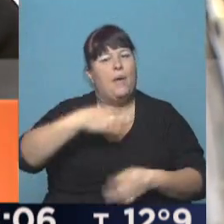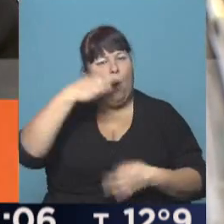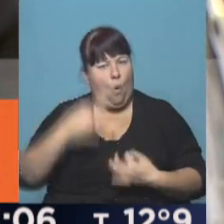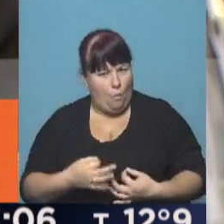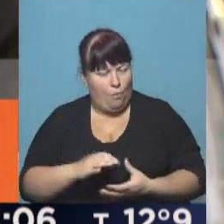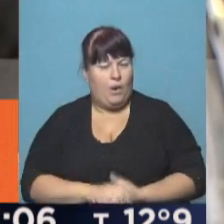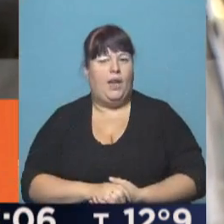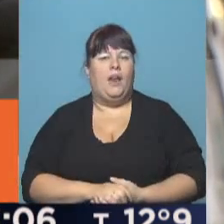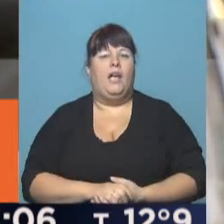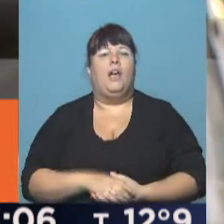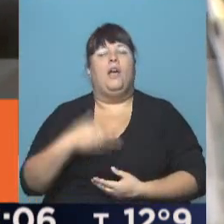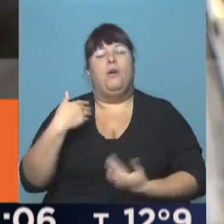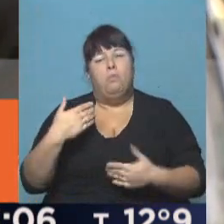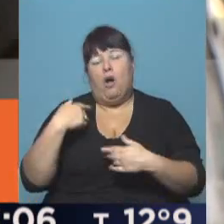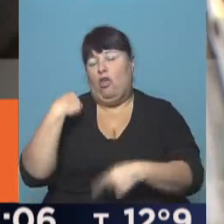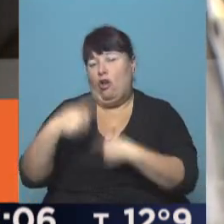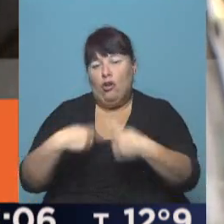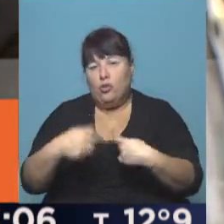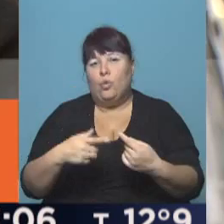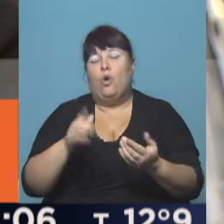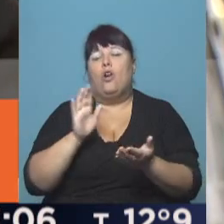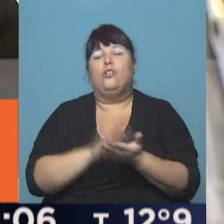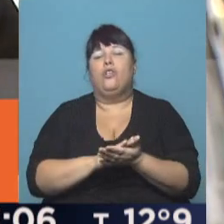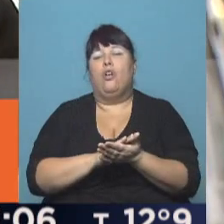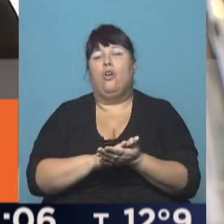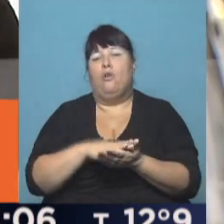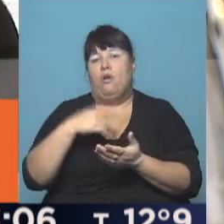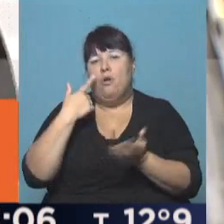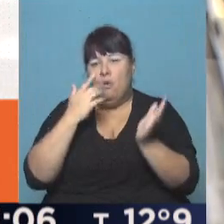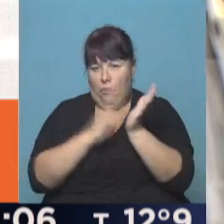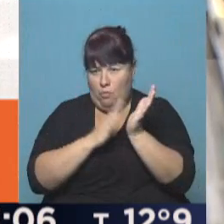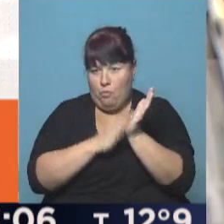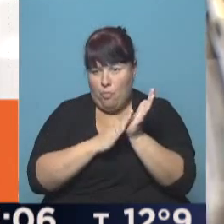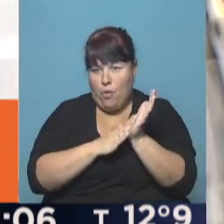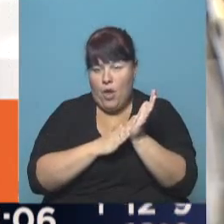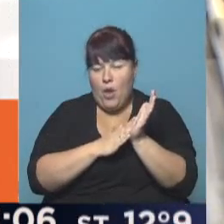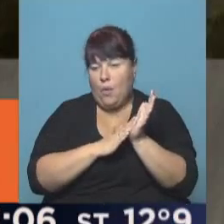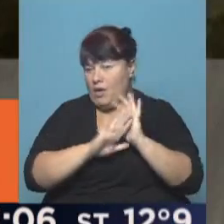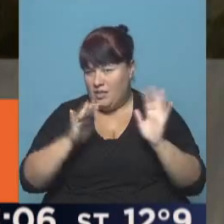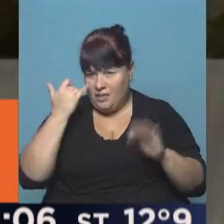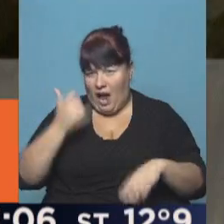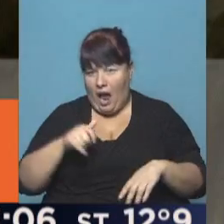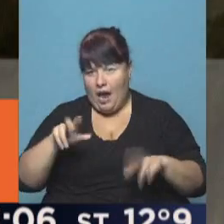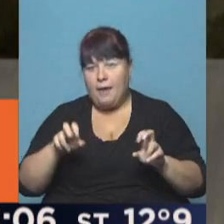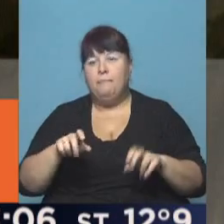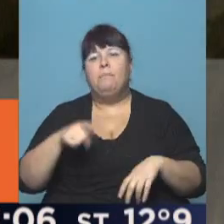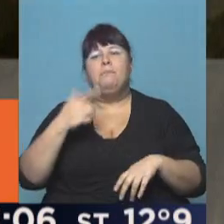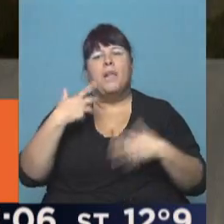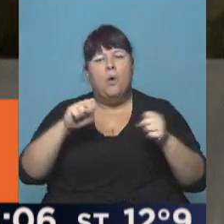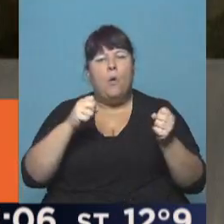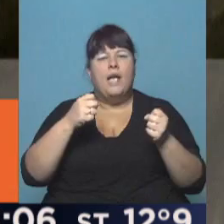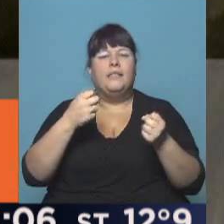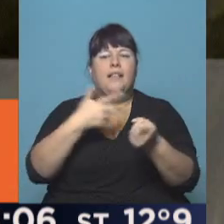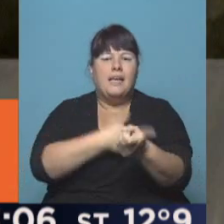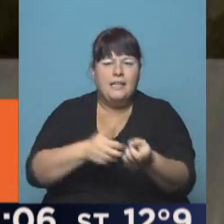haga y se pueda realmente avanzar en todas las pruebas que están comprobadas en la causa. La aparición del material